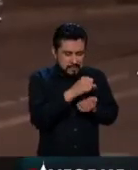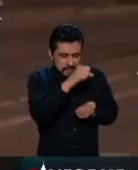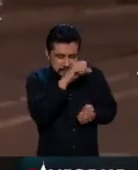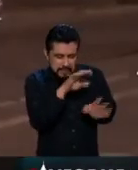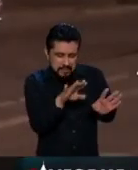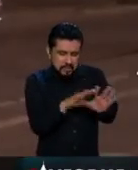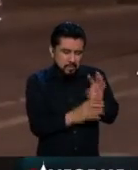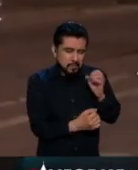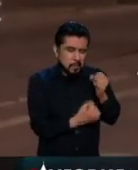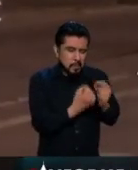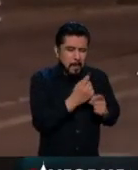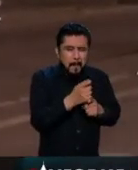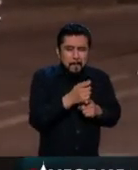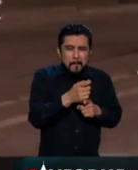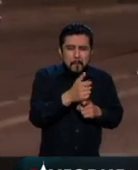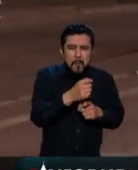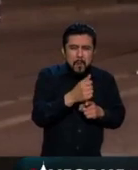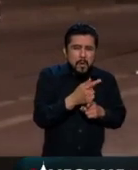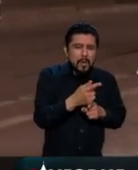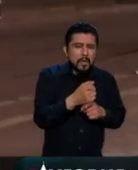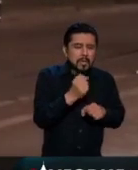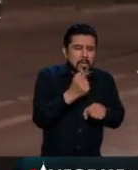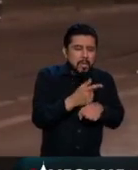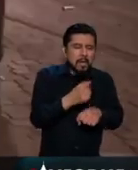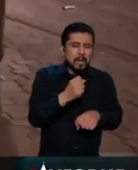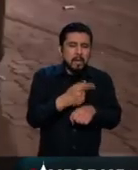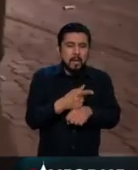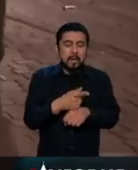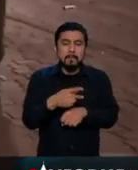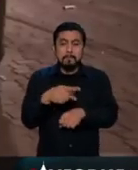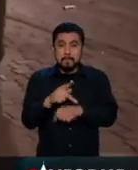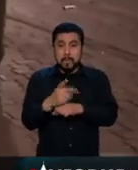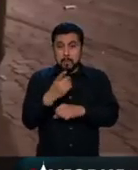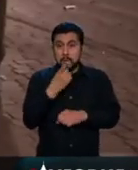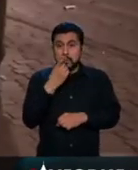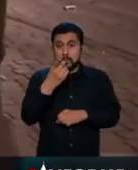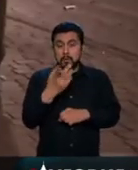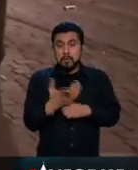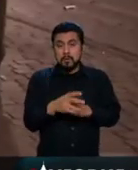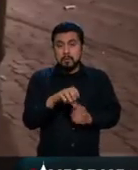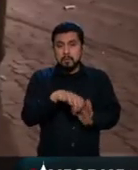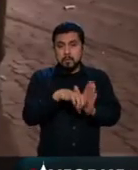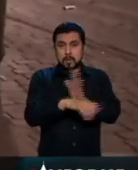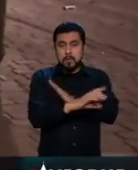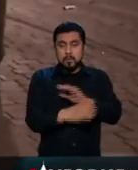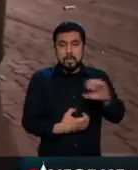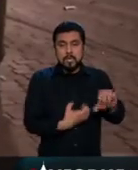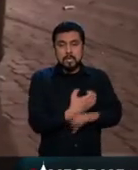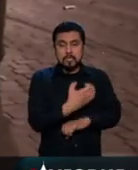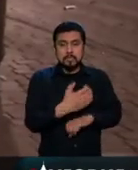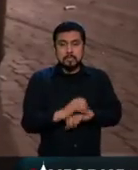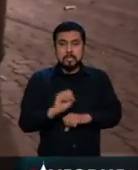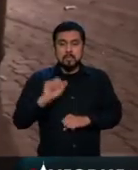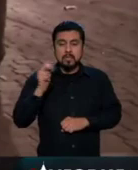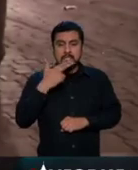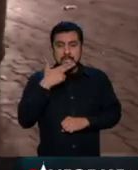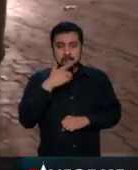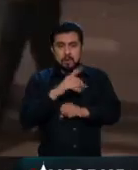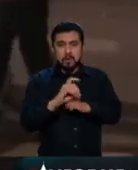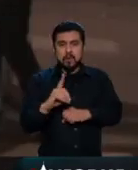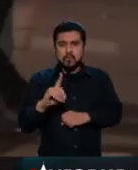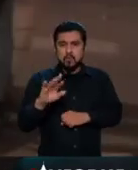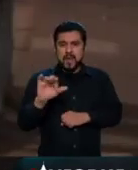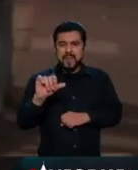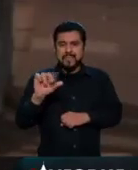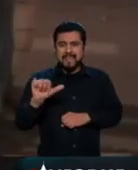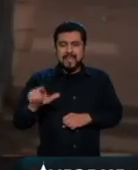digamos, pestañas de ese universo. Pero te puedo decir que en el caso de Duarte, en Chihuahua, pues había estos famosos